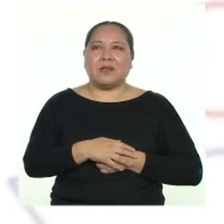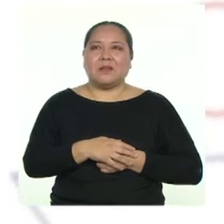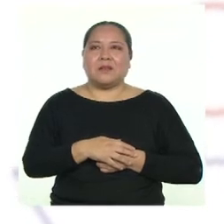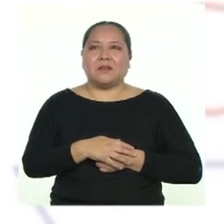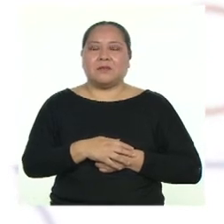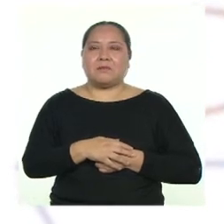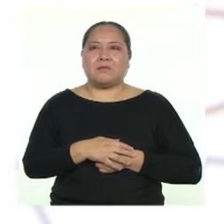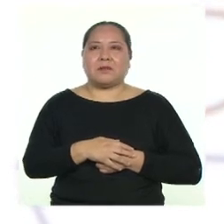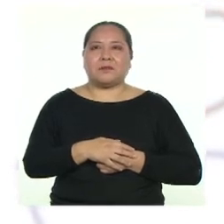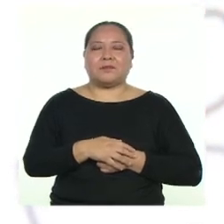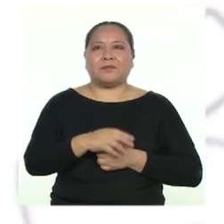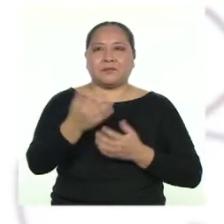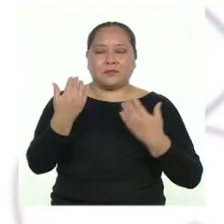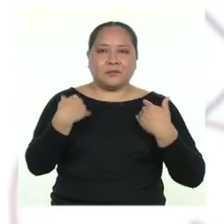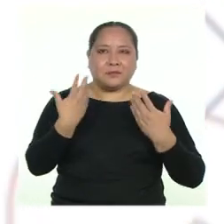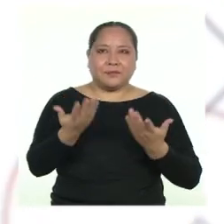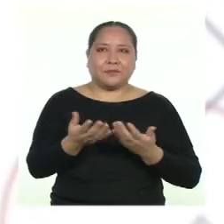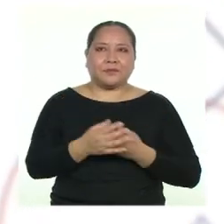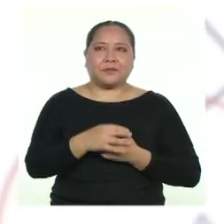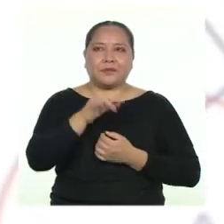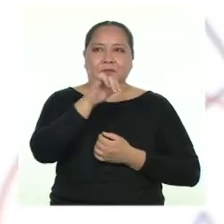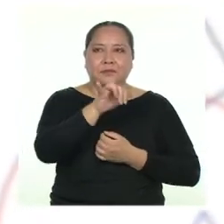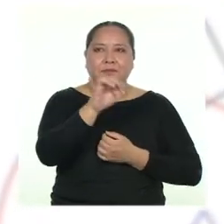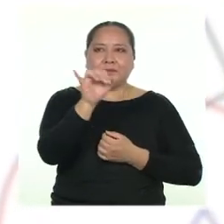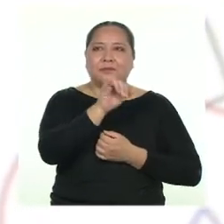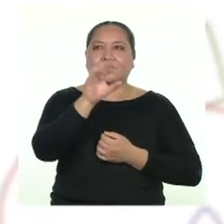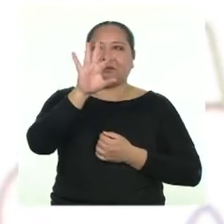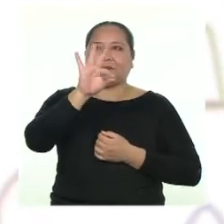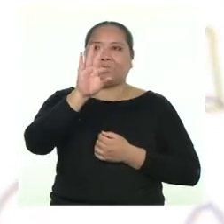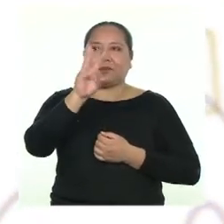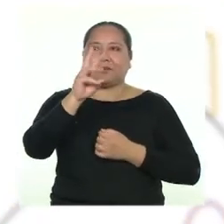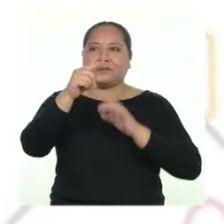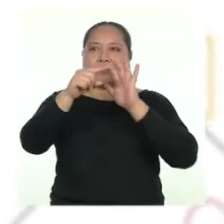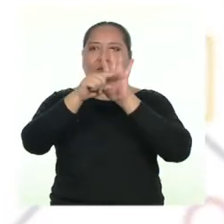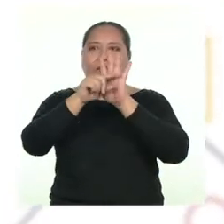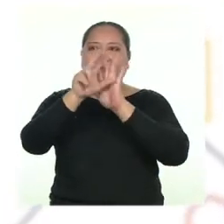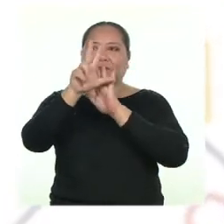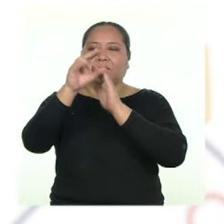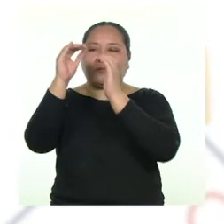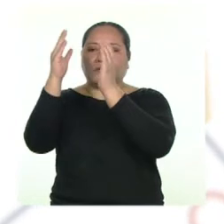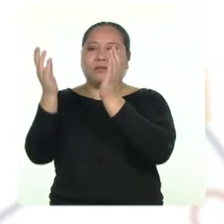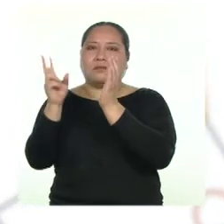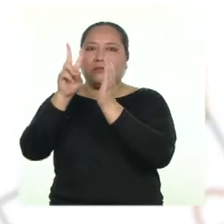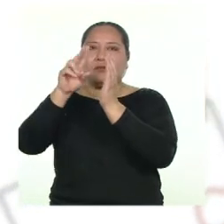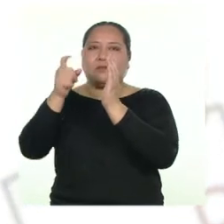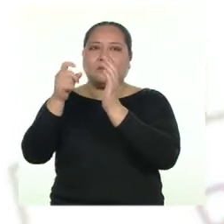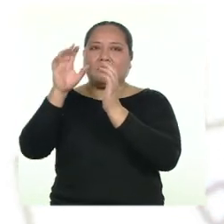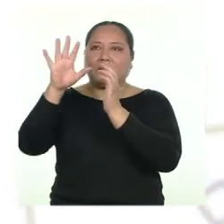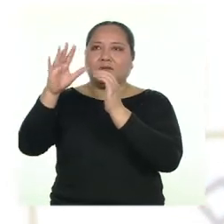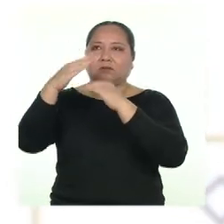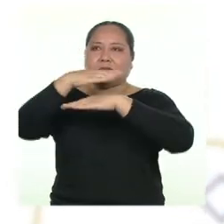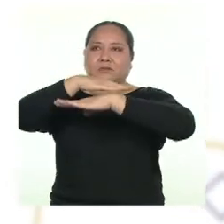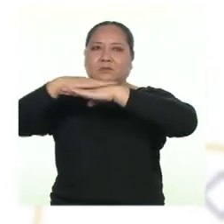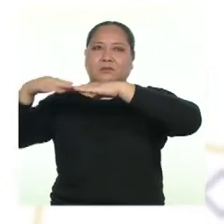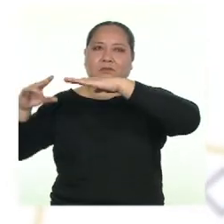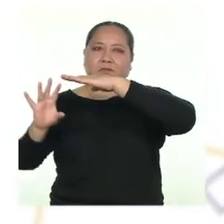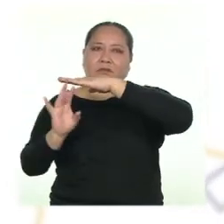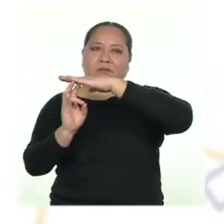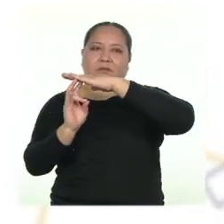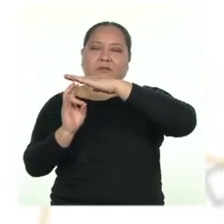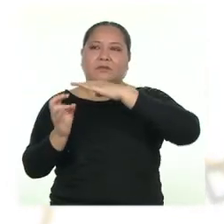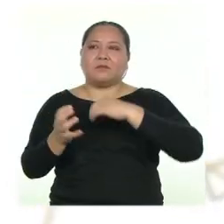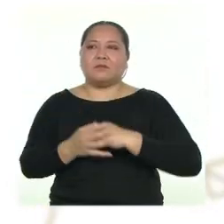sigamos. Tenemos que y equivale a 96 menos 30 por 2,5, entre